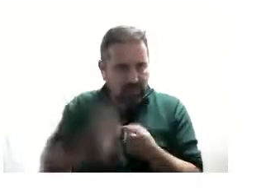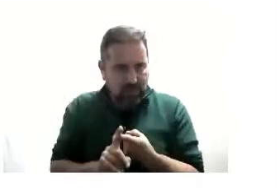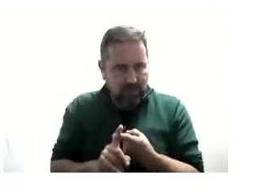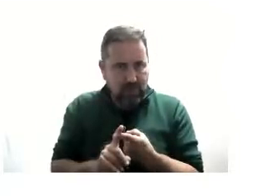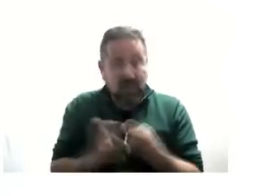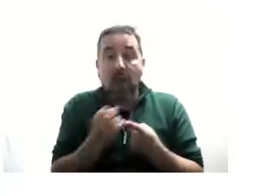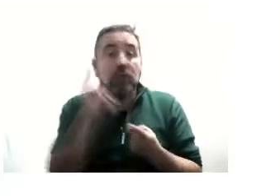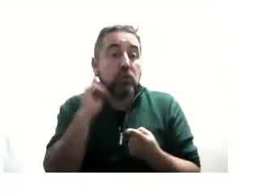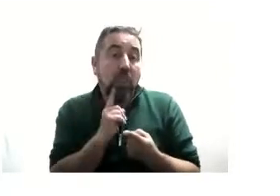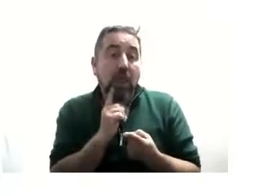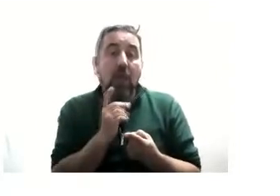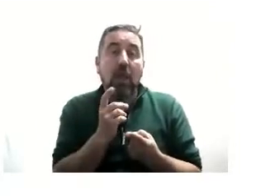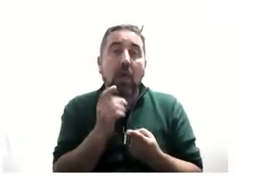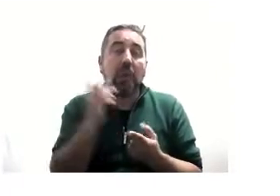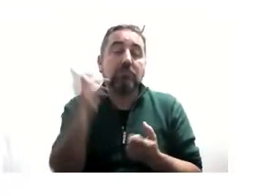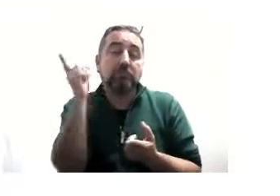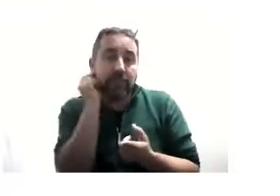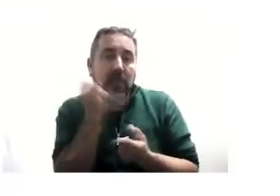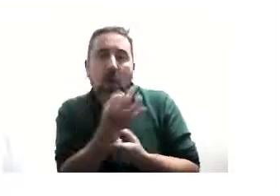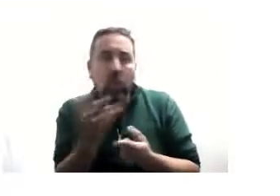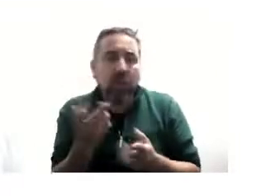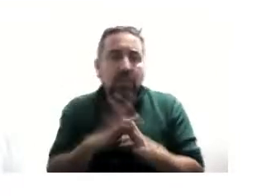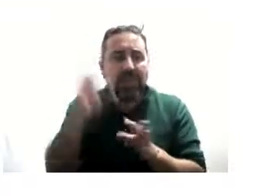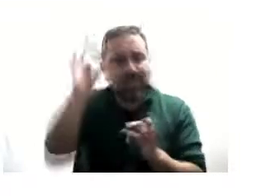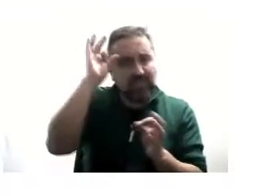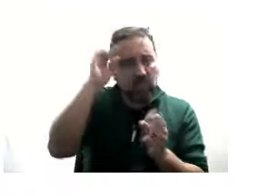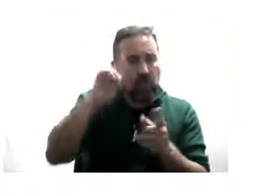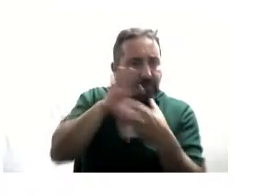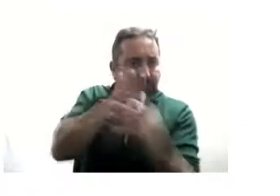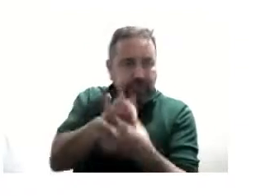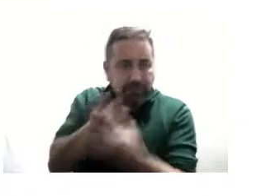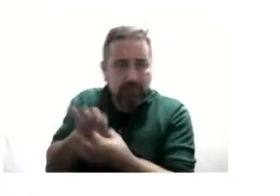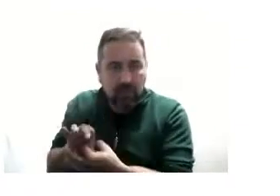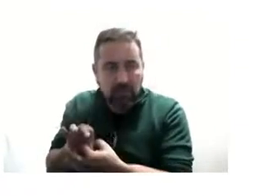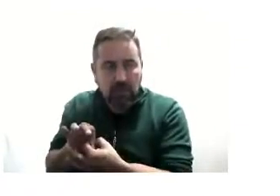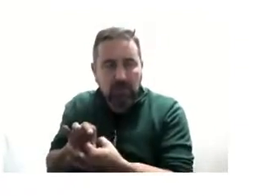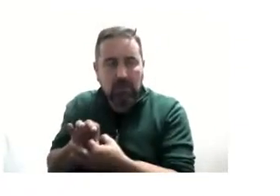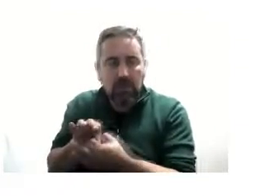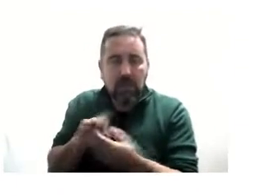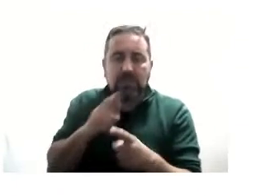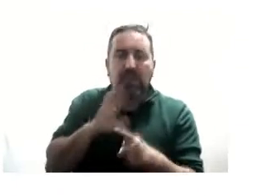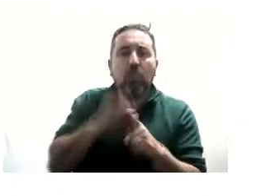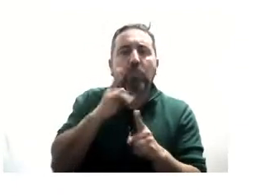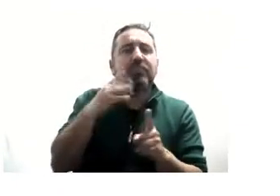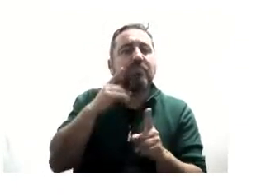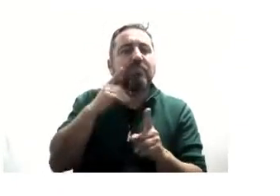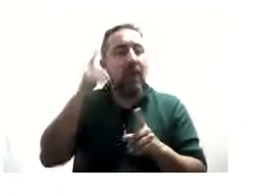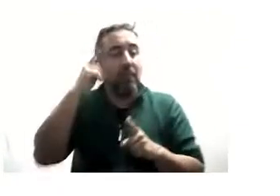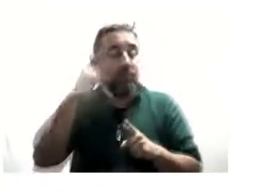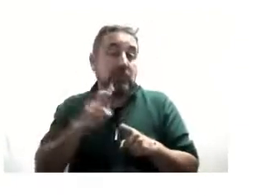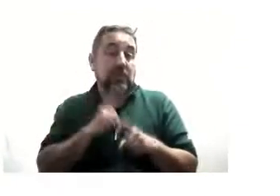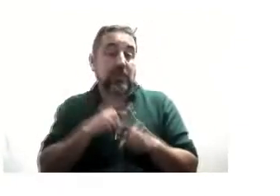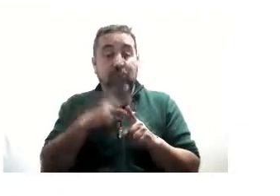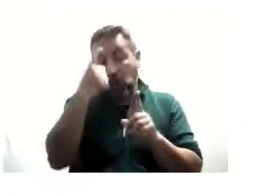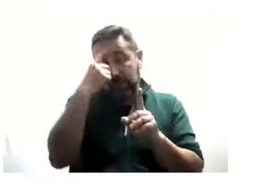algunas sorderas que se asocian a síndromes que a su vez tienen algún déficit cognitivo, y lógicamente el déficit